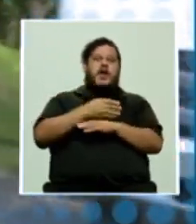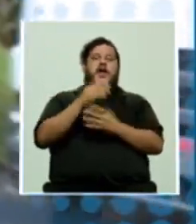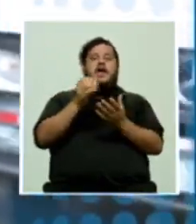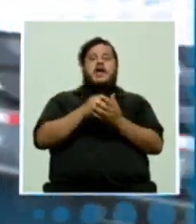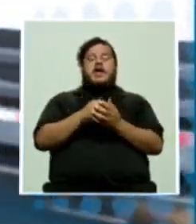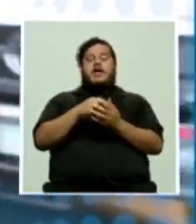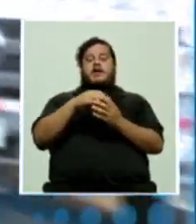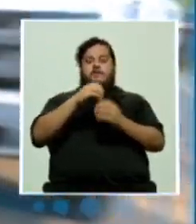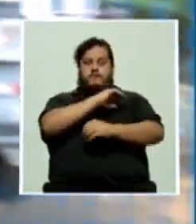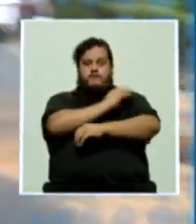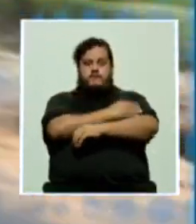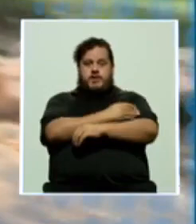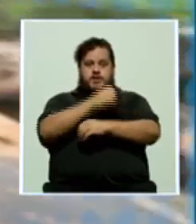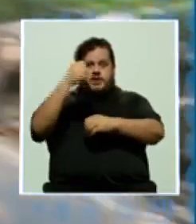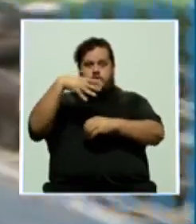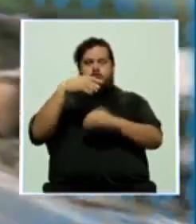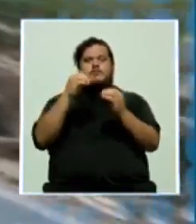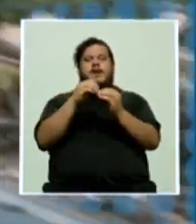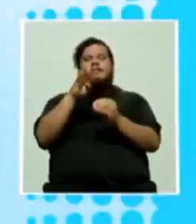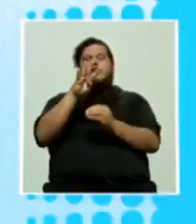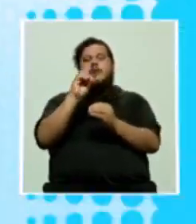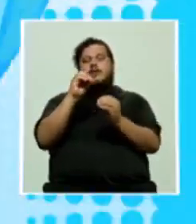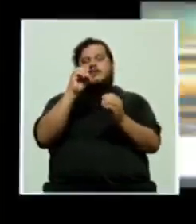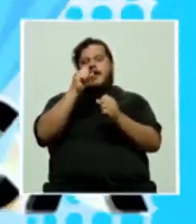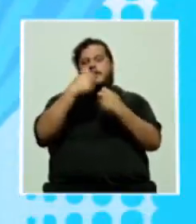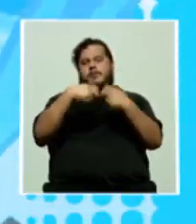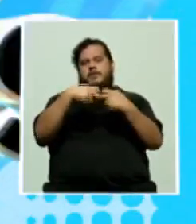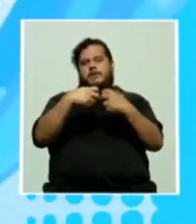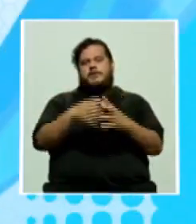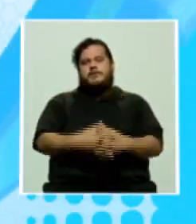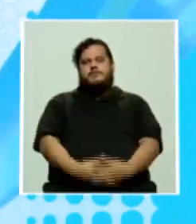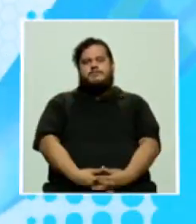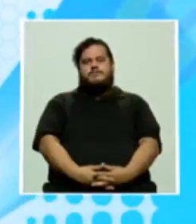Luz atendieron más de 40 averías.